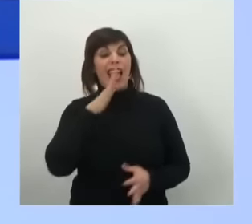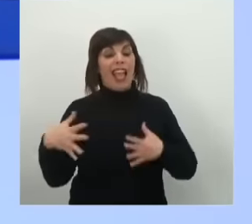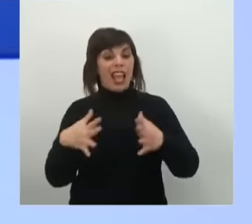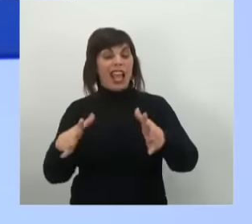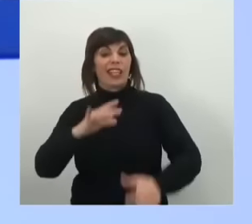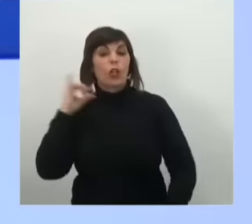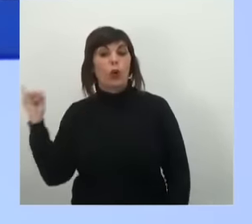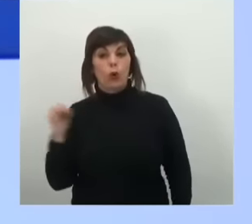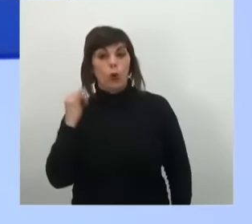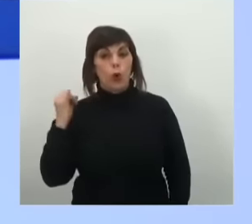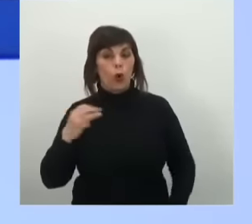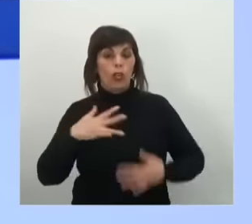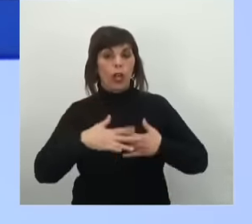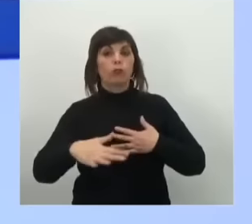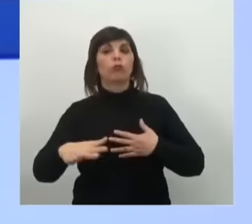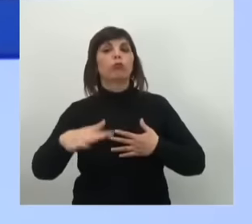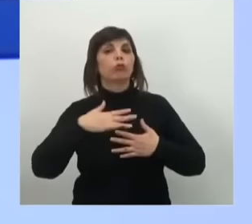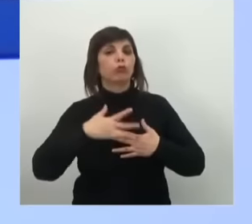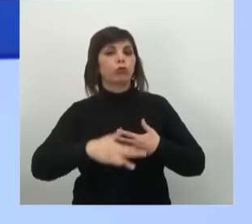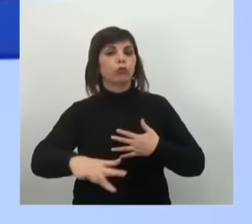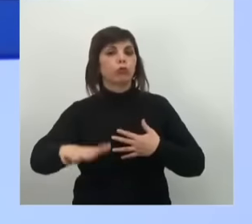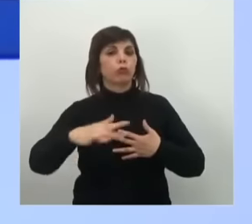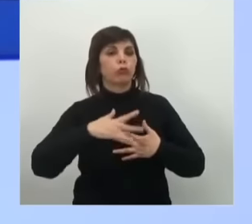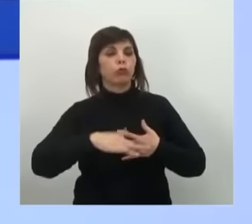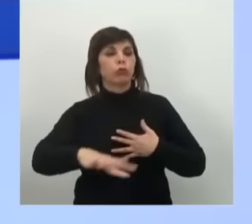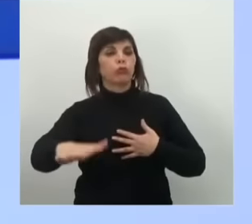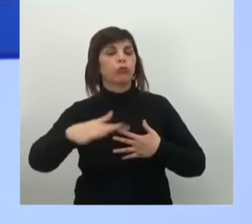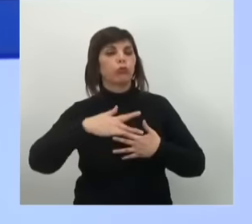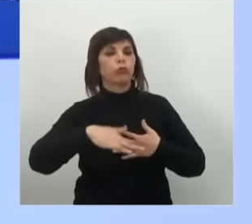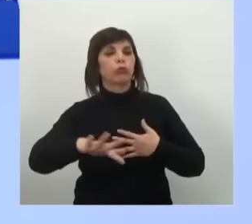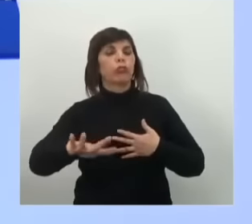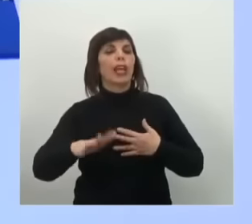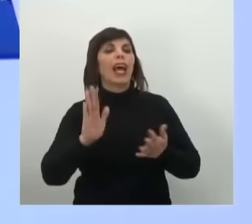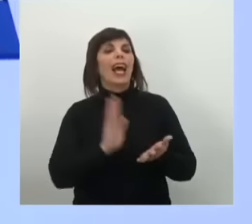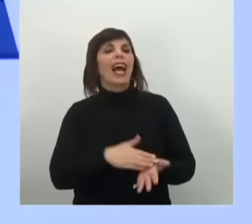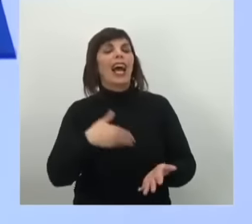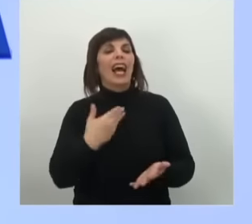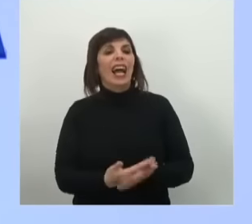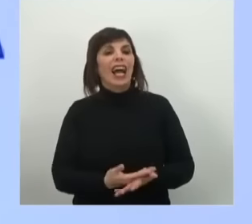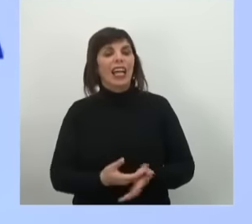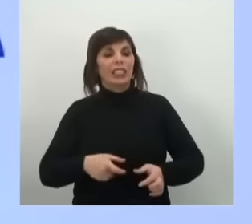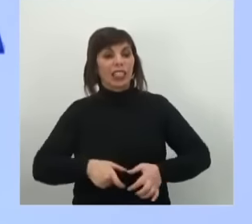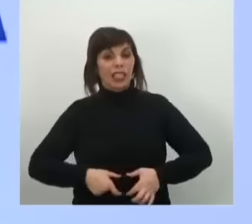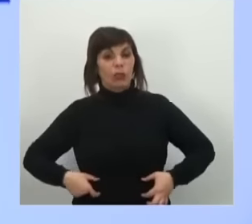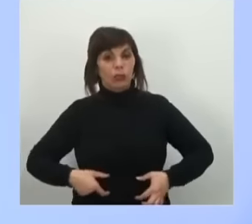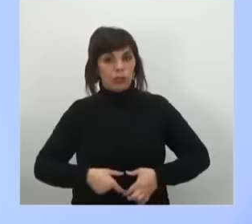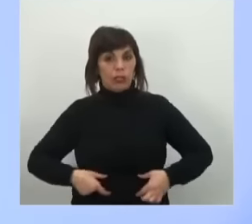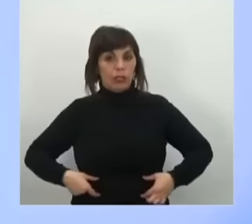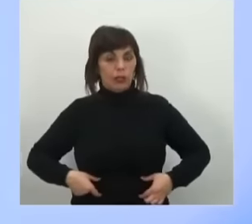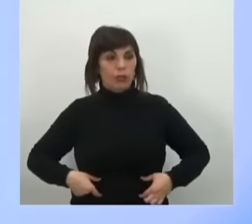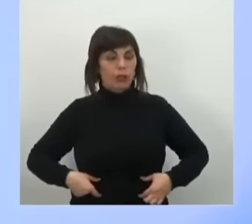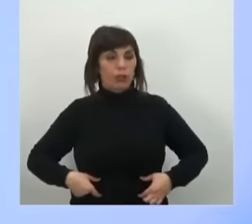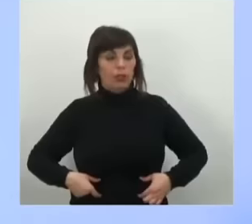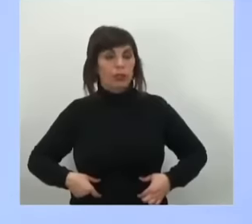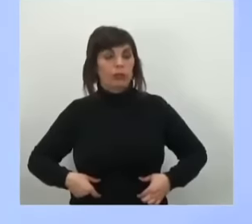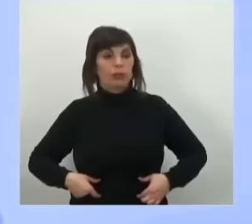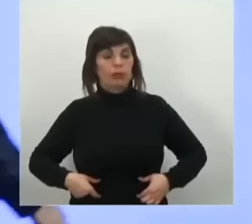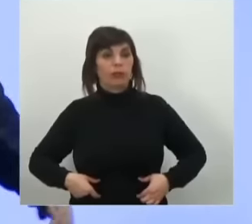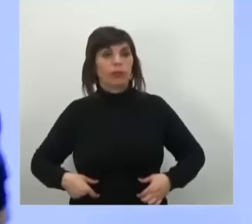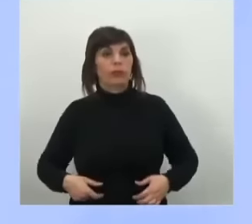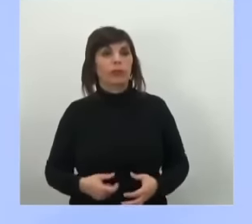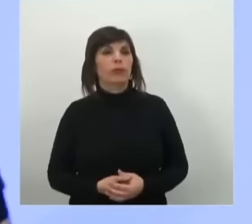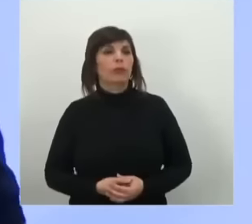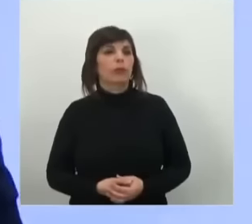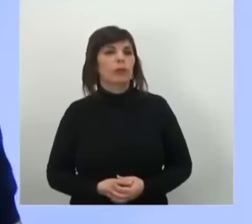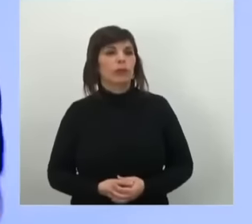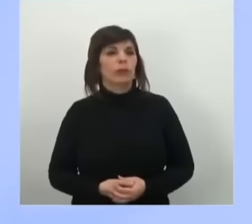fluía no paraba de fluir hasta que los sacerdotes si quiere te doy el